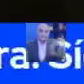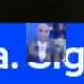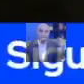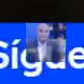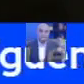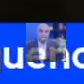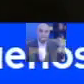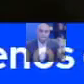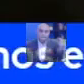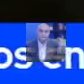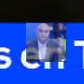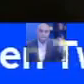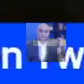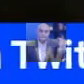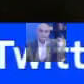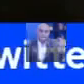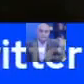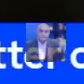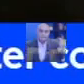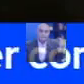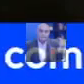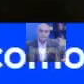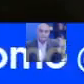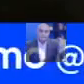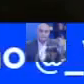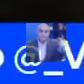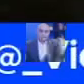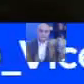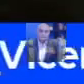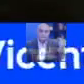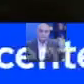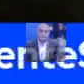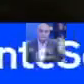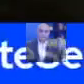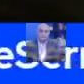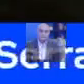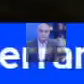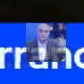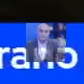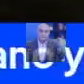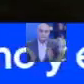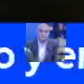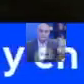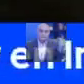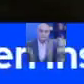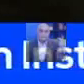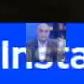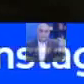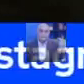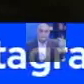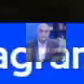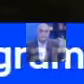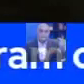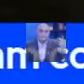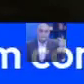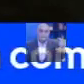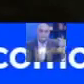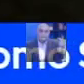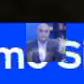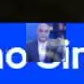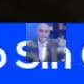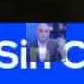secreto. Podemos en estos momentos no tener la mejor relación, pero nunca voy a estar contento cuando se le